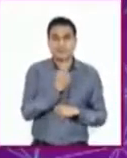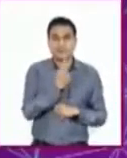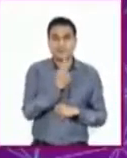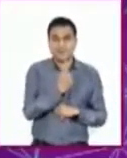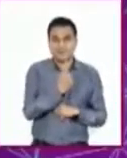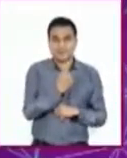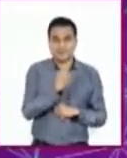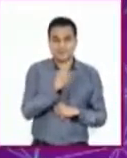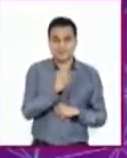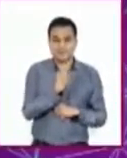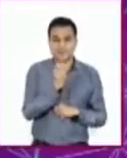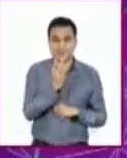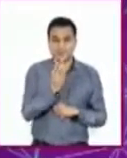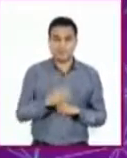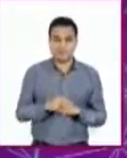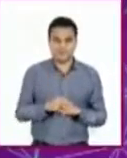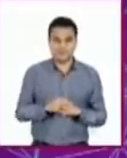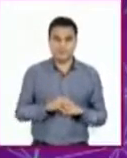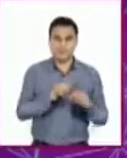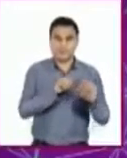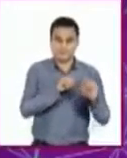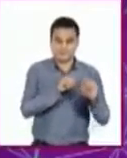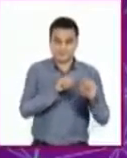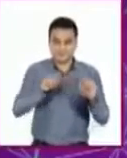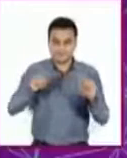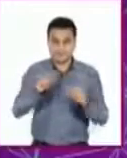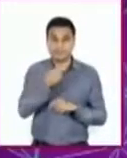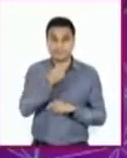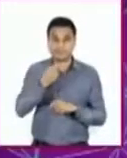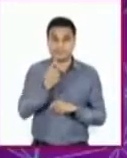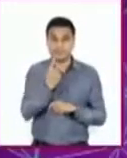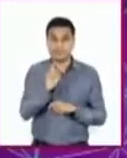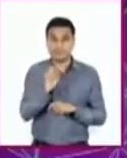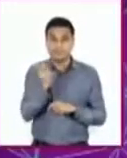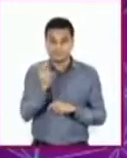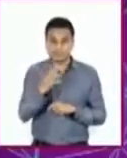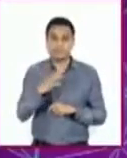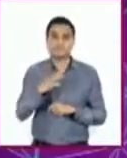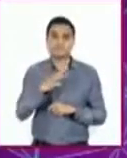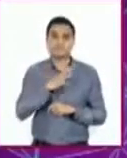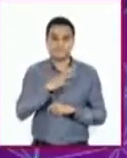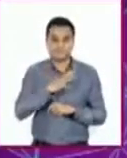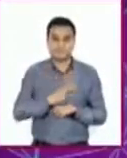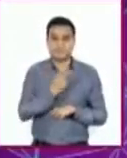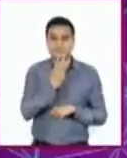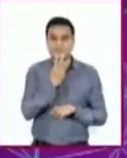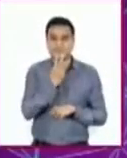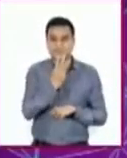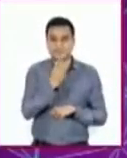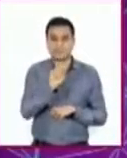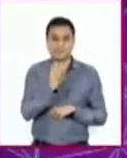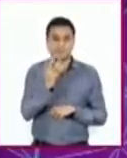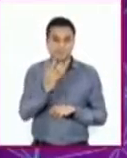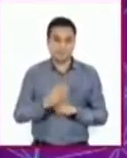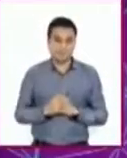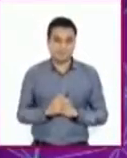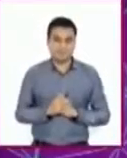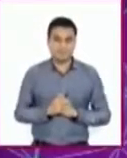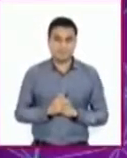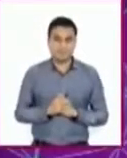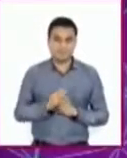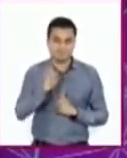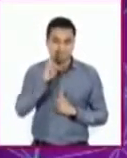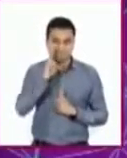1 entero 2 décimos negativo existen 2 enteros 4 décimos de unidades de distancia.